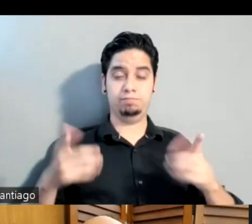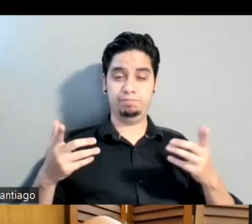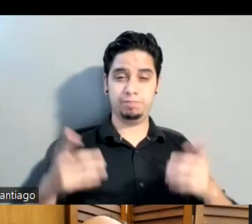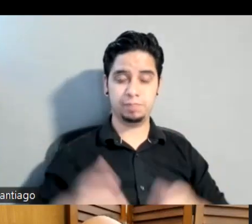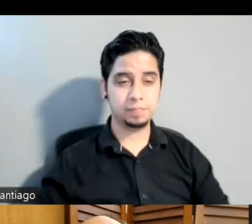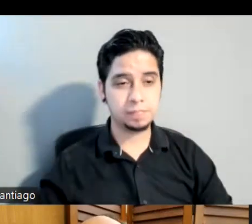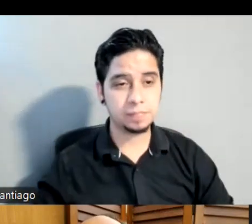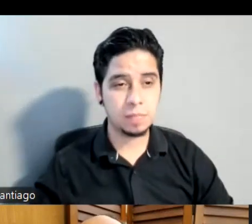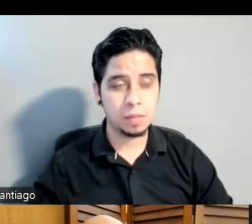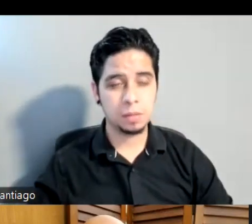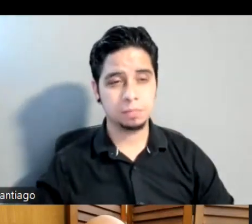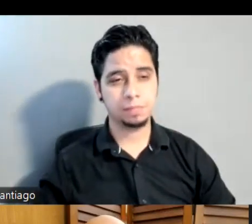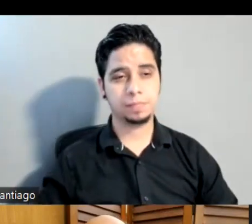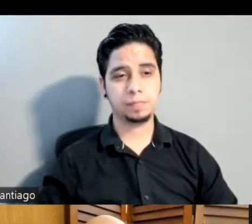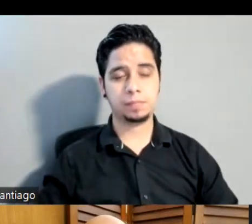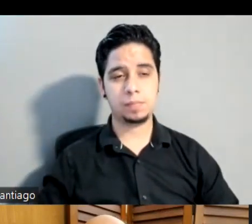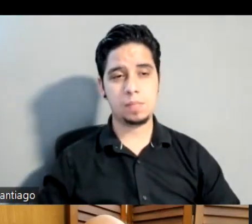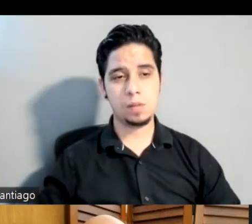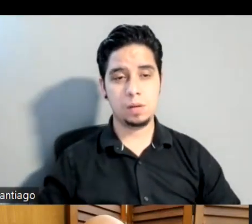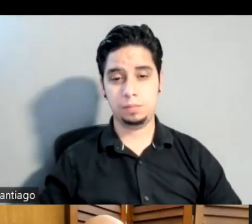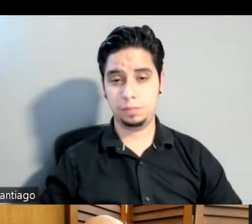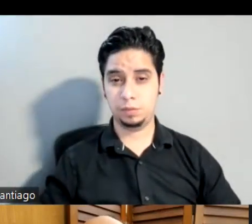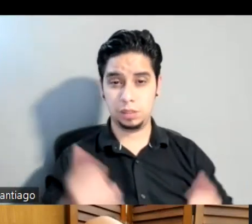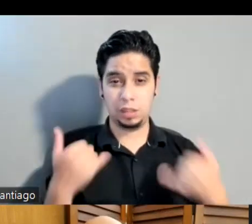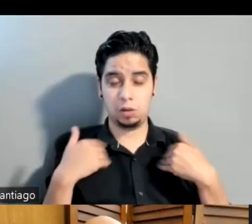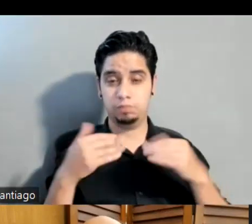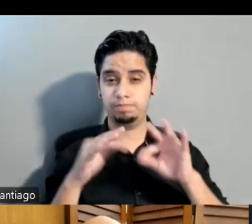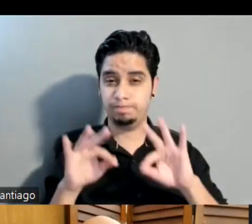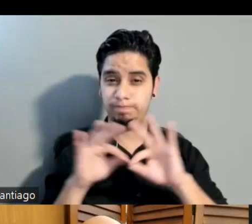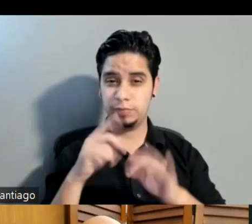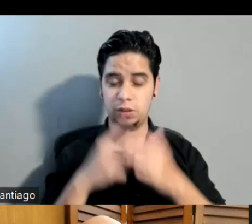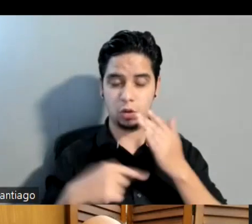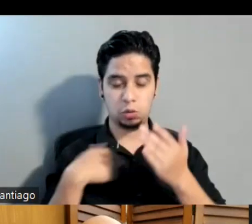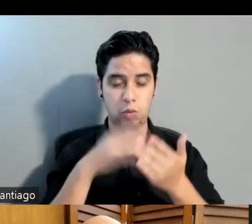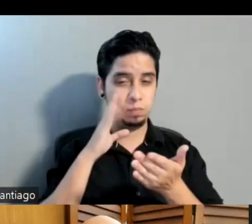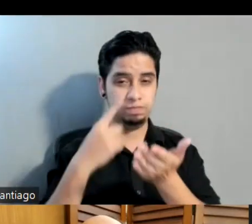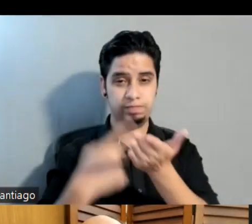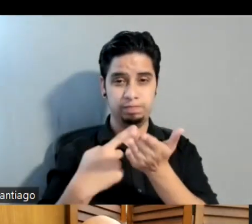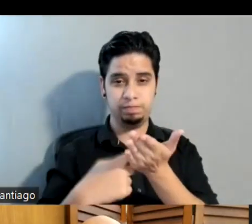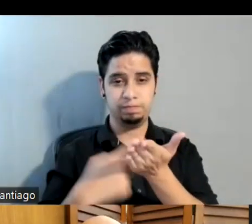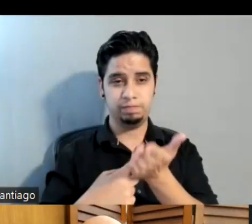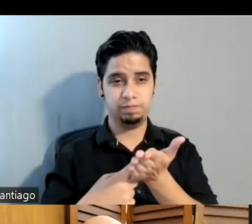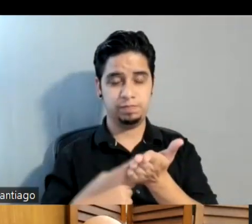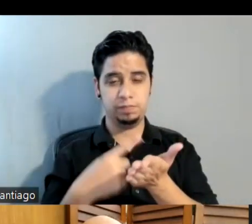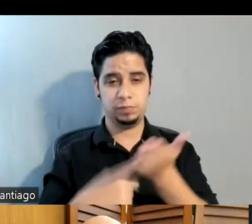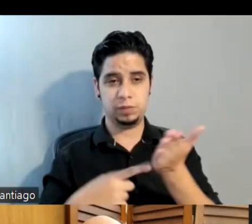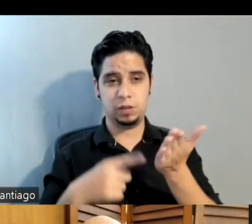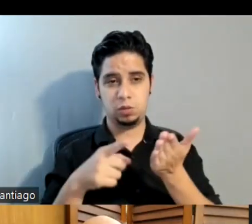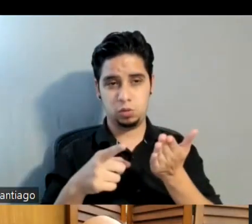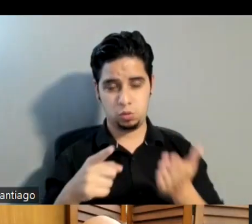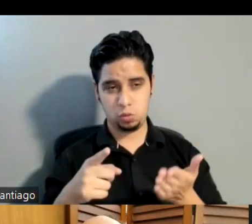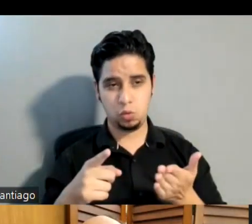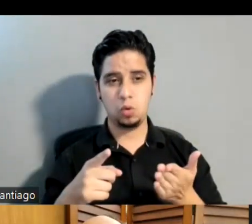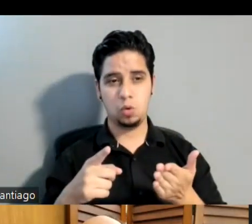ambas propuestas, ¿no? No, y que hay un detalle que lo vamos a hablar ahora ya mismito, que también tú te desdoblas, no tan solo en un monólogo y en el